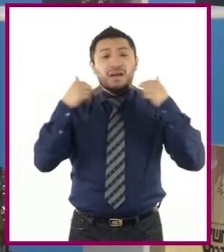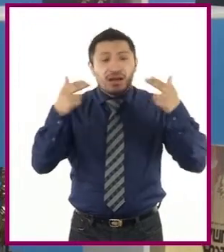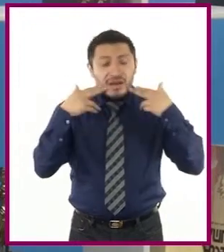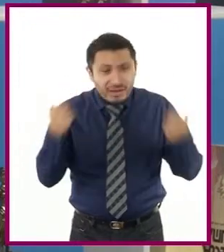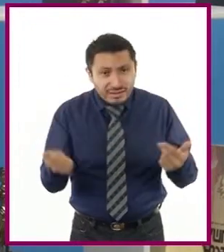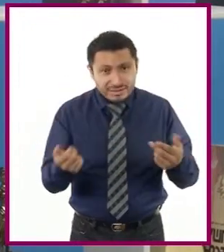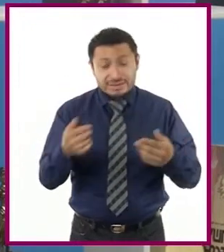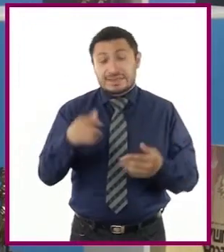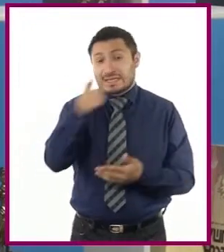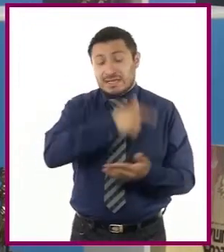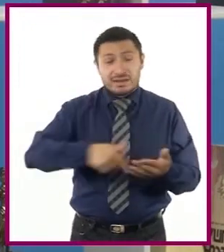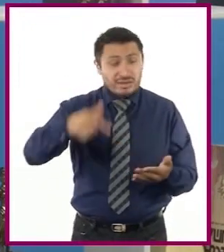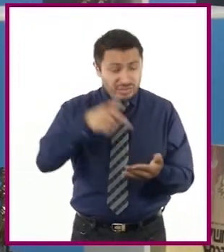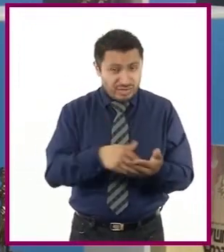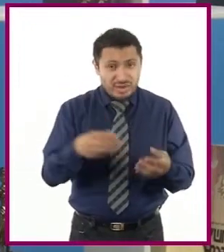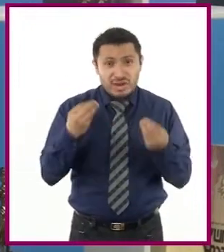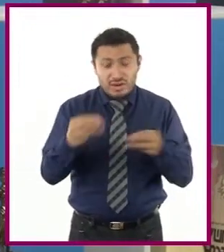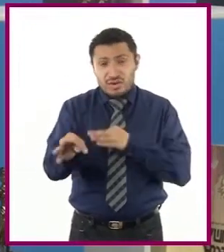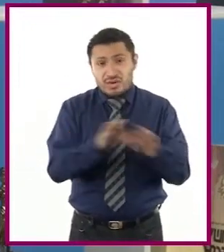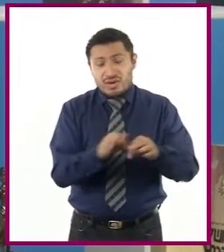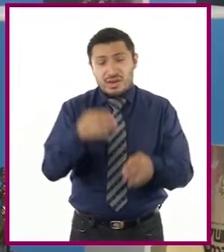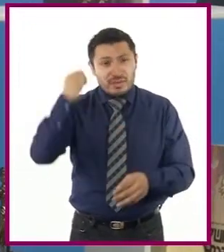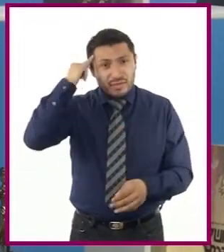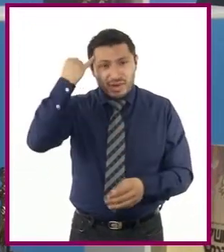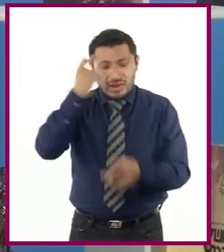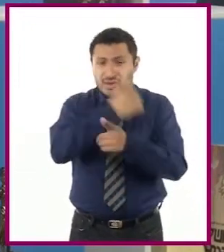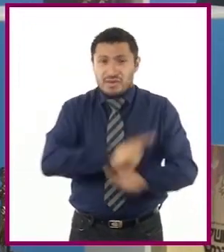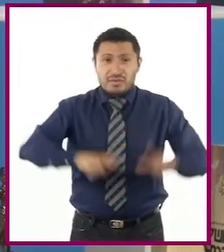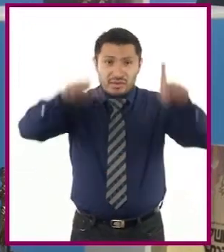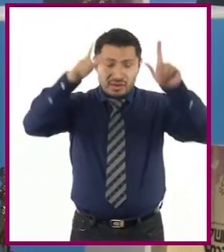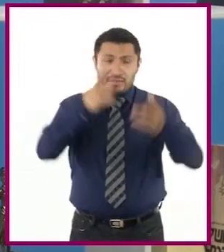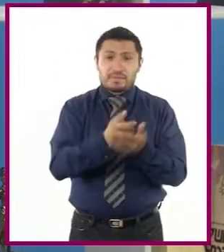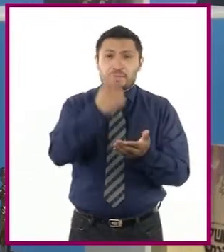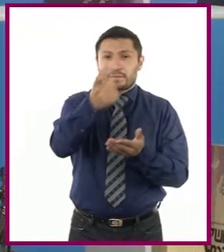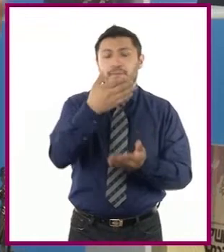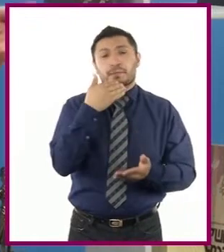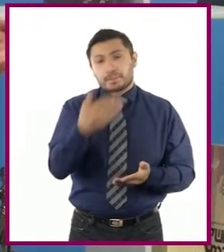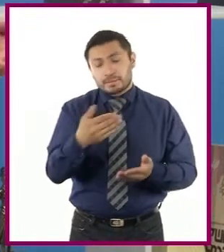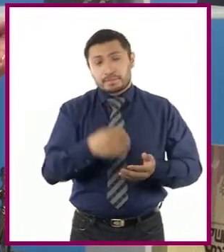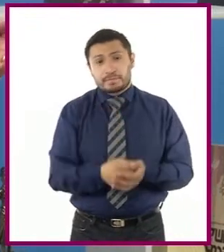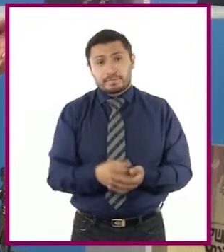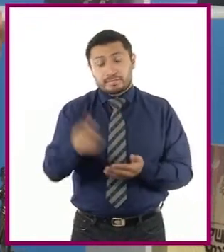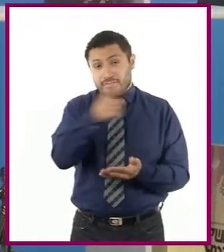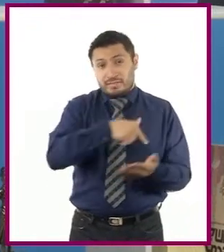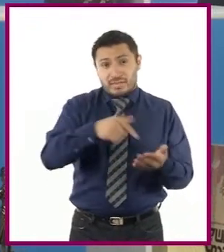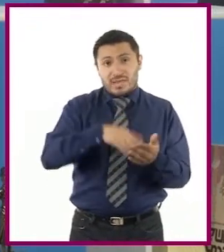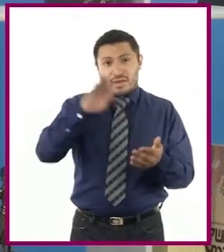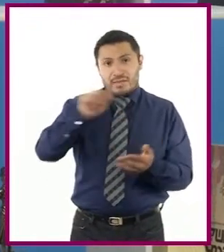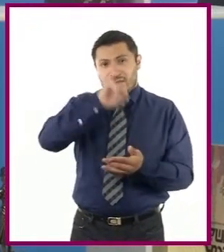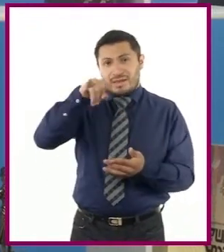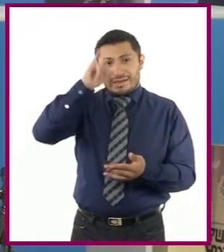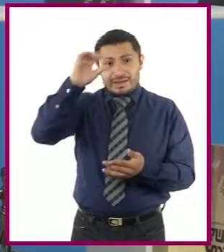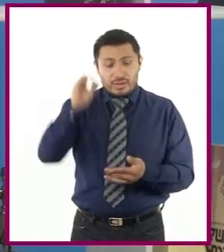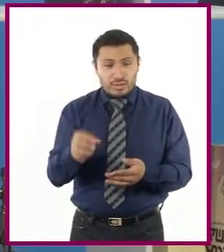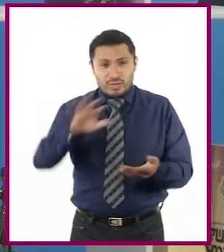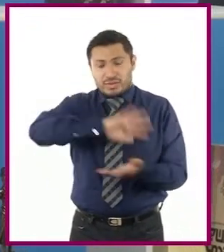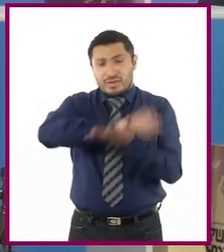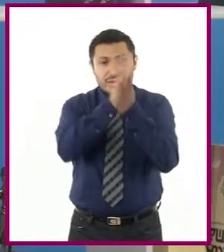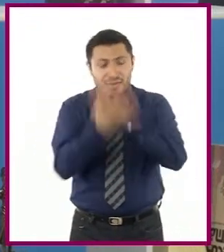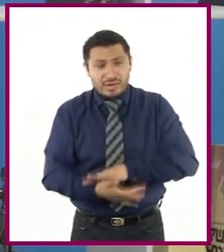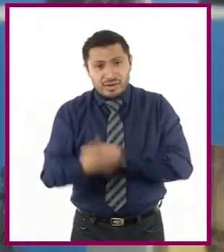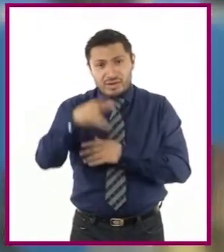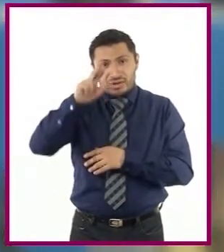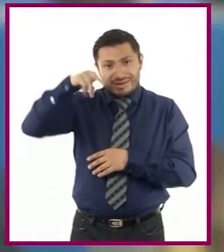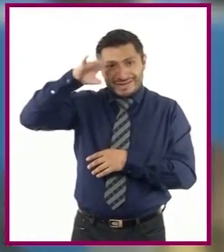y estancias donde la mano de obra indígena era libre y asalariada. La región del Bajío se convirtió en el granero